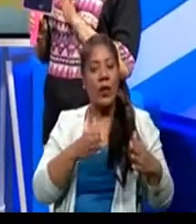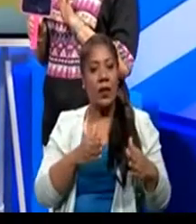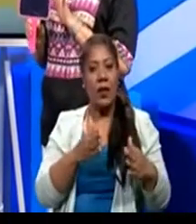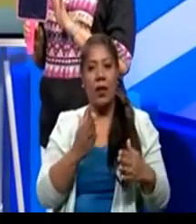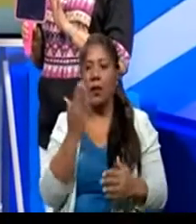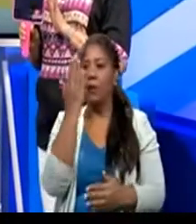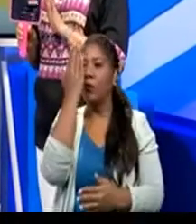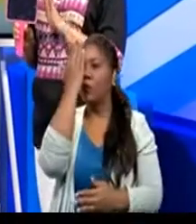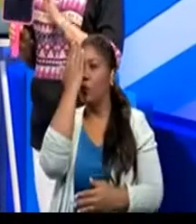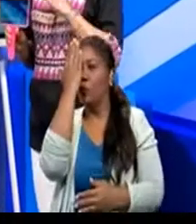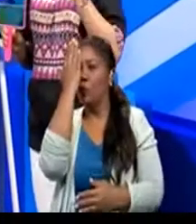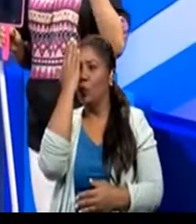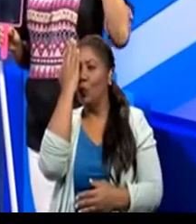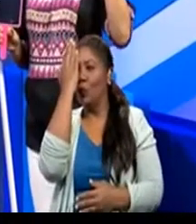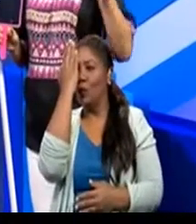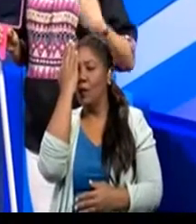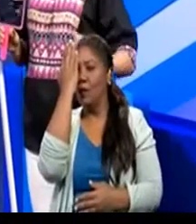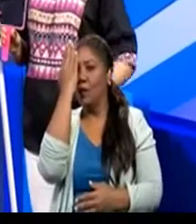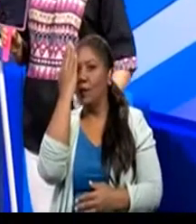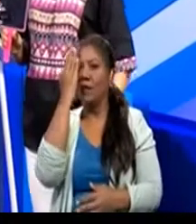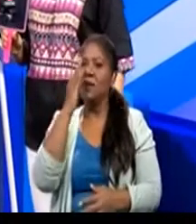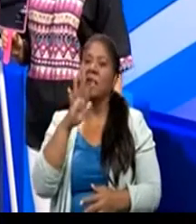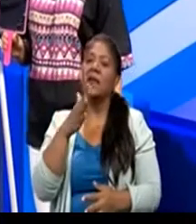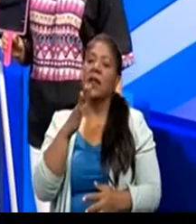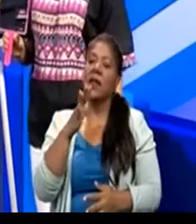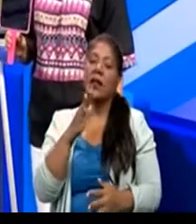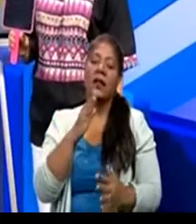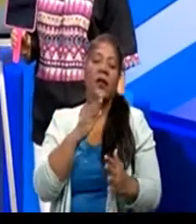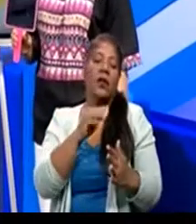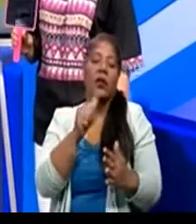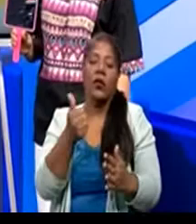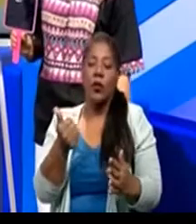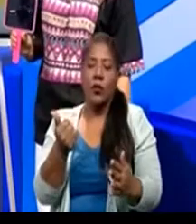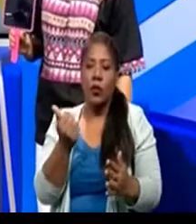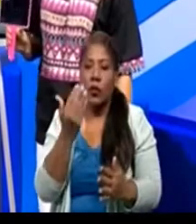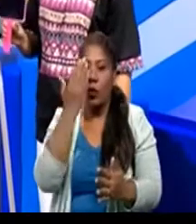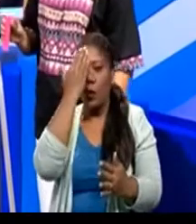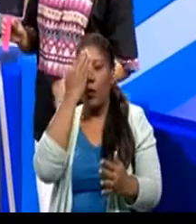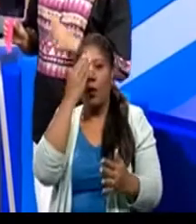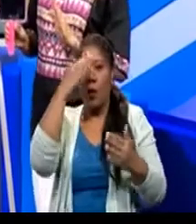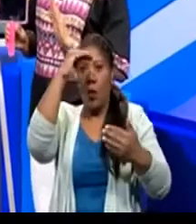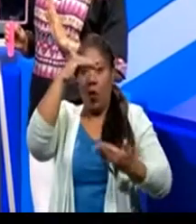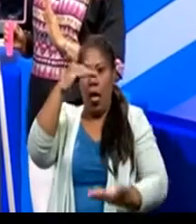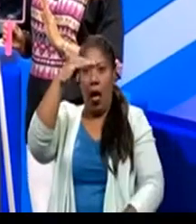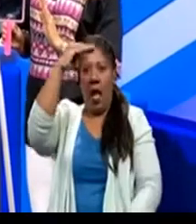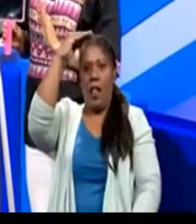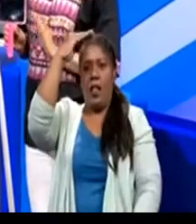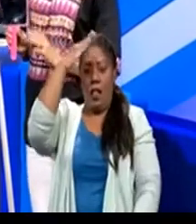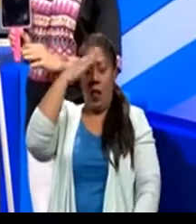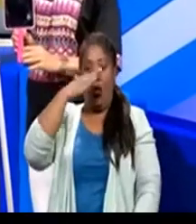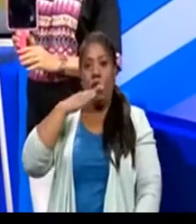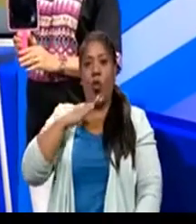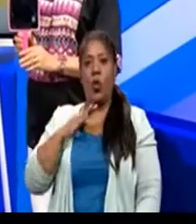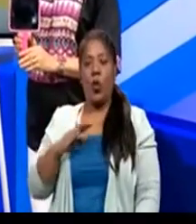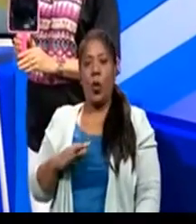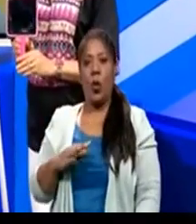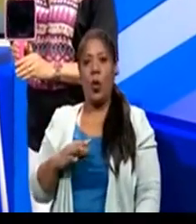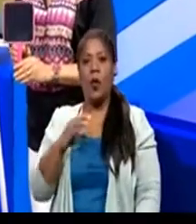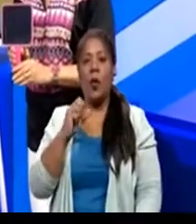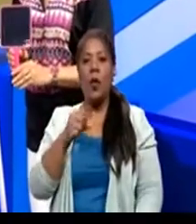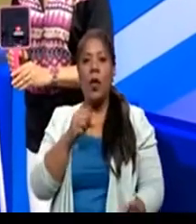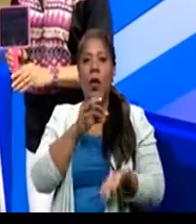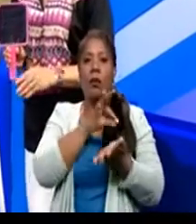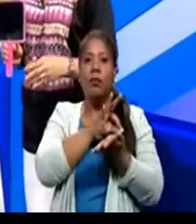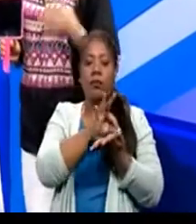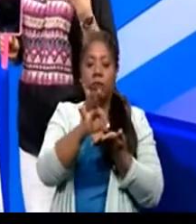espejo parecido a este, o si tienen uno donde se puedan ver todo su cuerpo, empecemos a hacer una descripción de lo